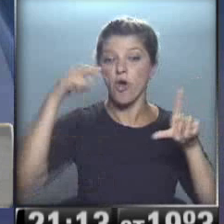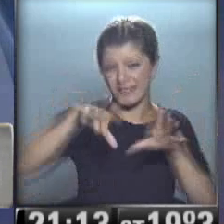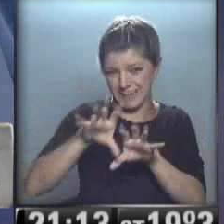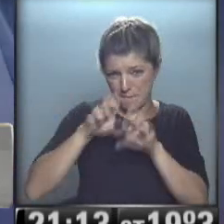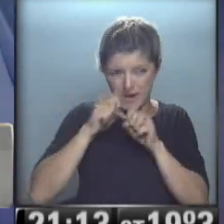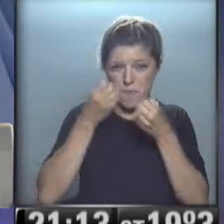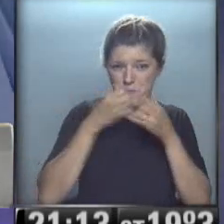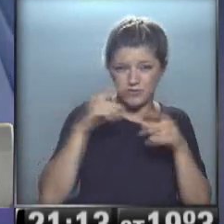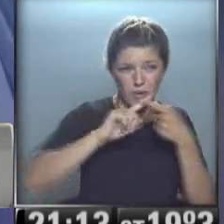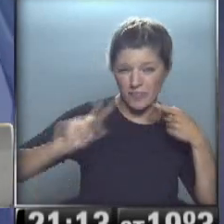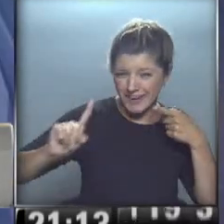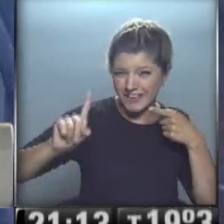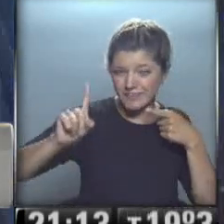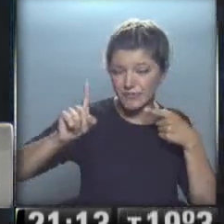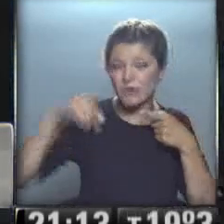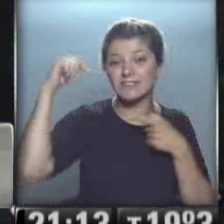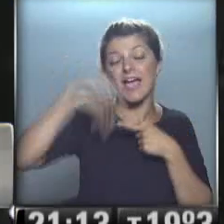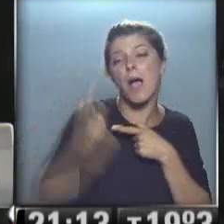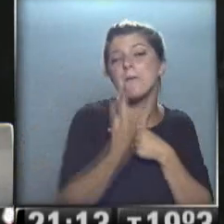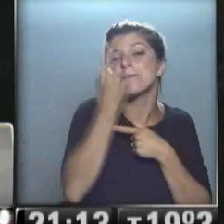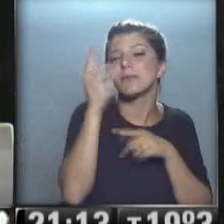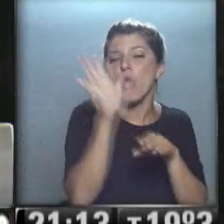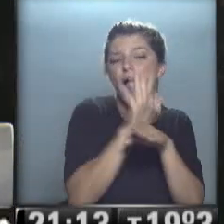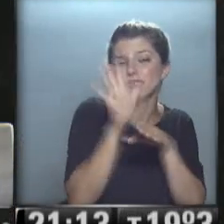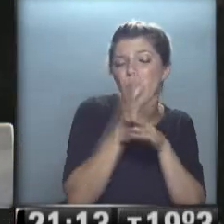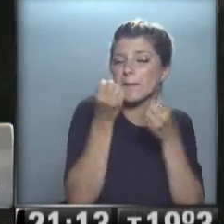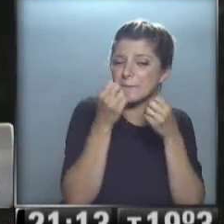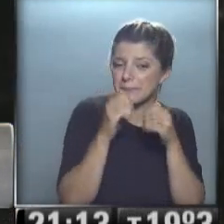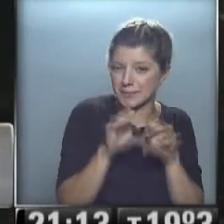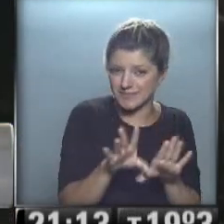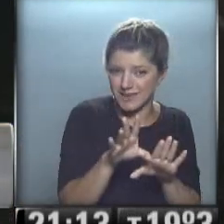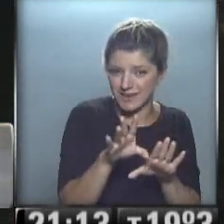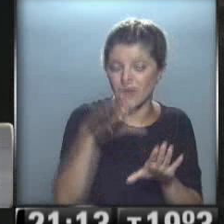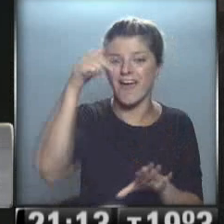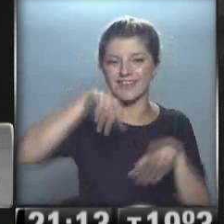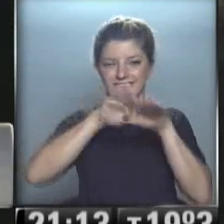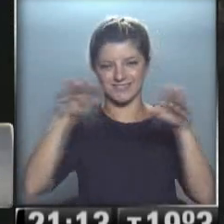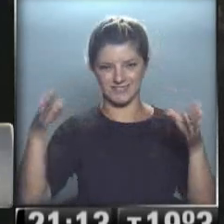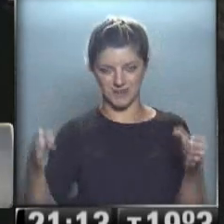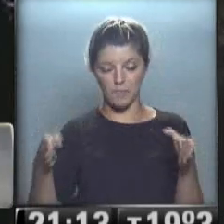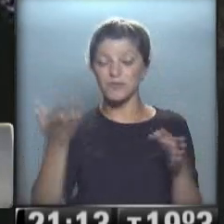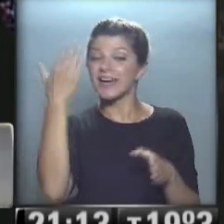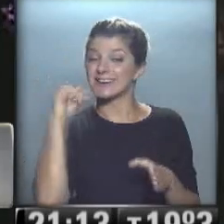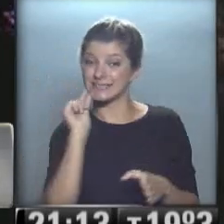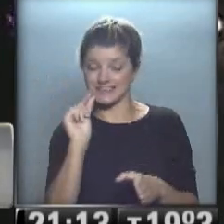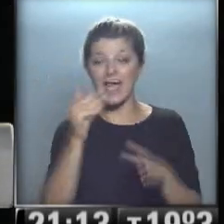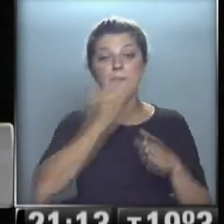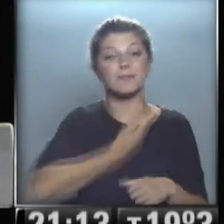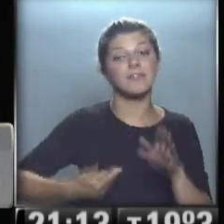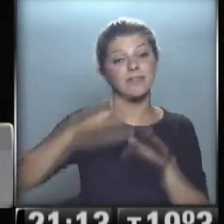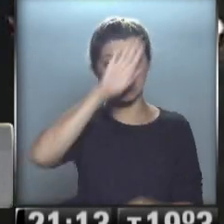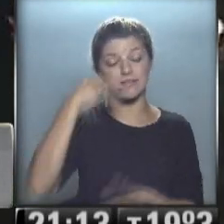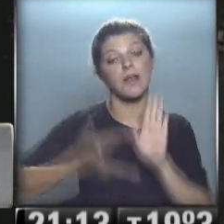temprano, cuando comenzaron los primeros artistas a desfilar por este escenario. Recién se retiró la Presidenta Cristina